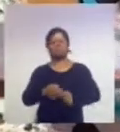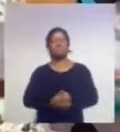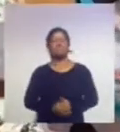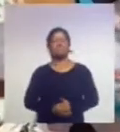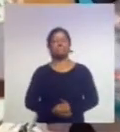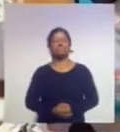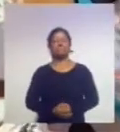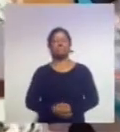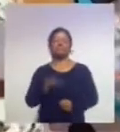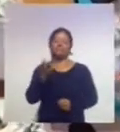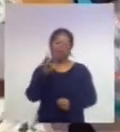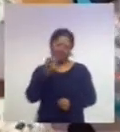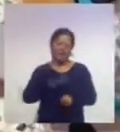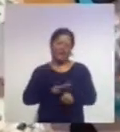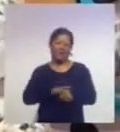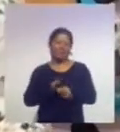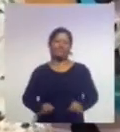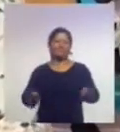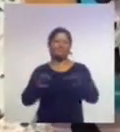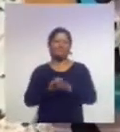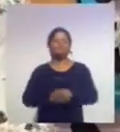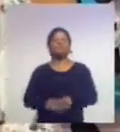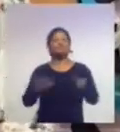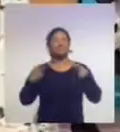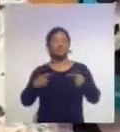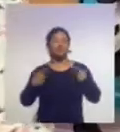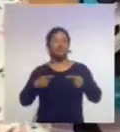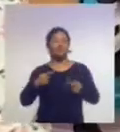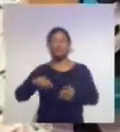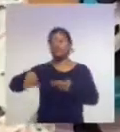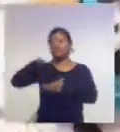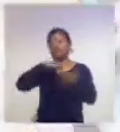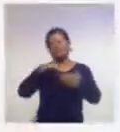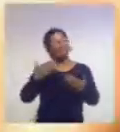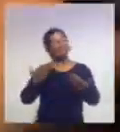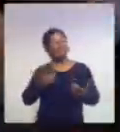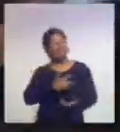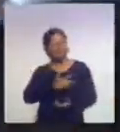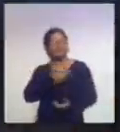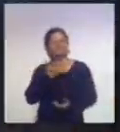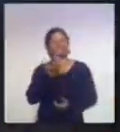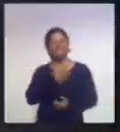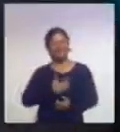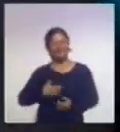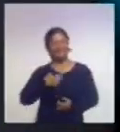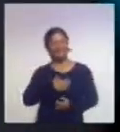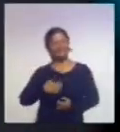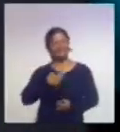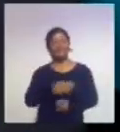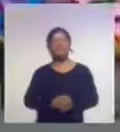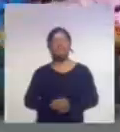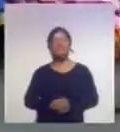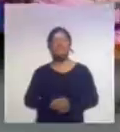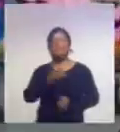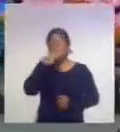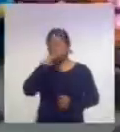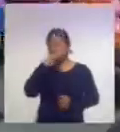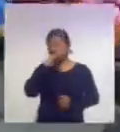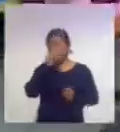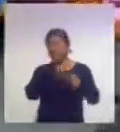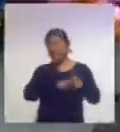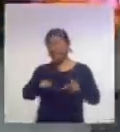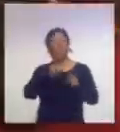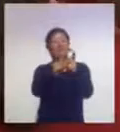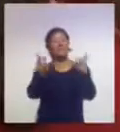pues es lo principal, ¿no? Y que la gente se sienta contenta. La fiesta empezaba. El grupo de